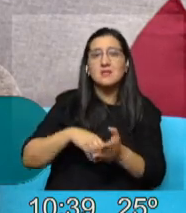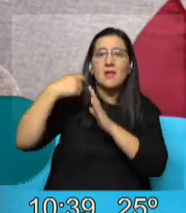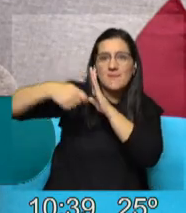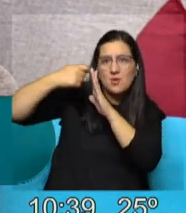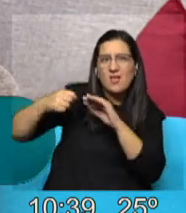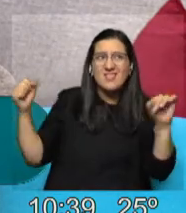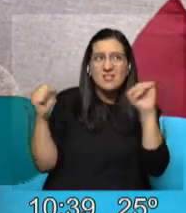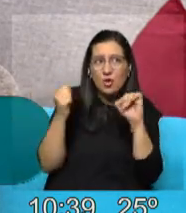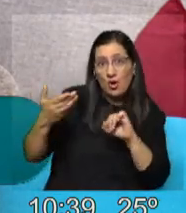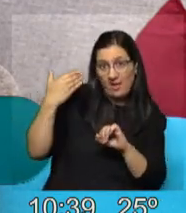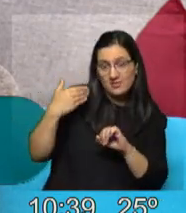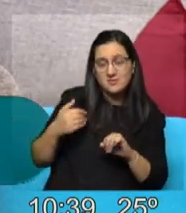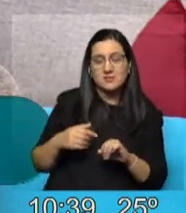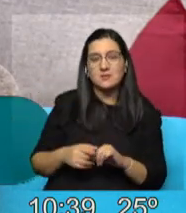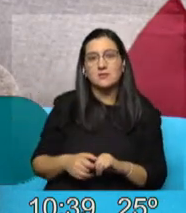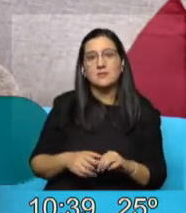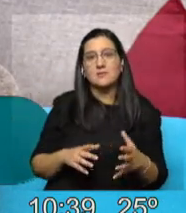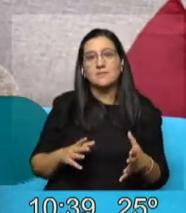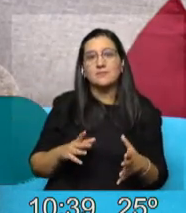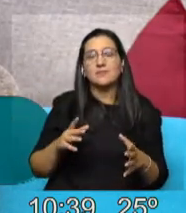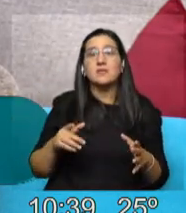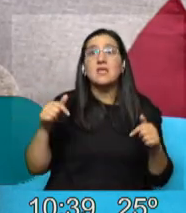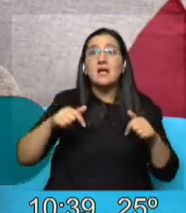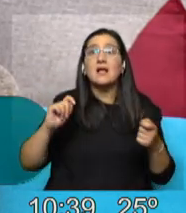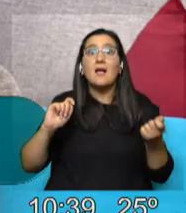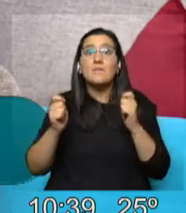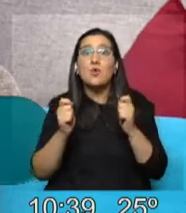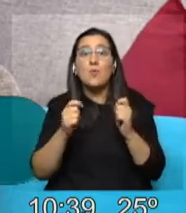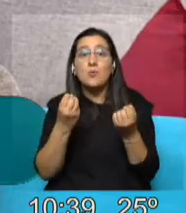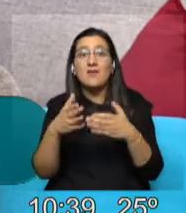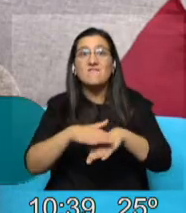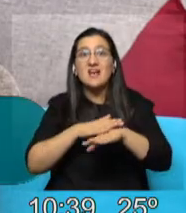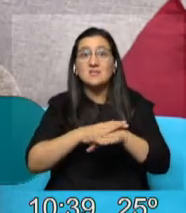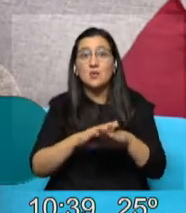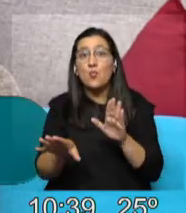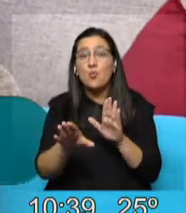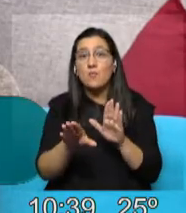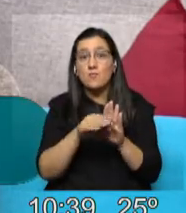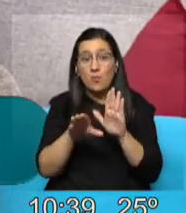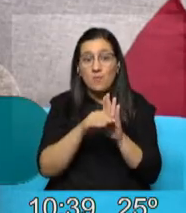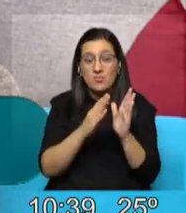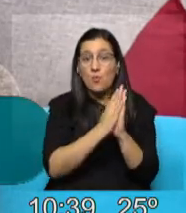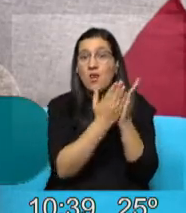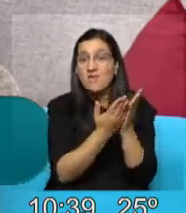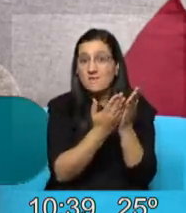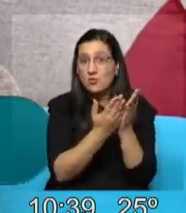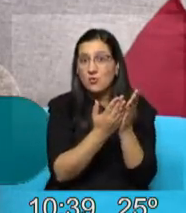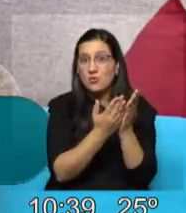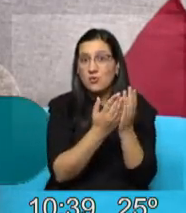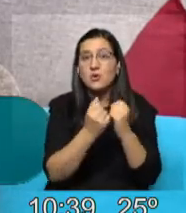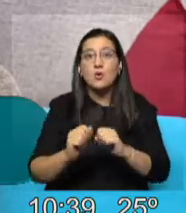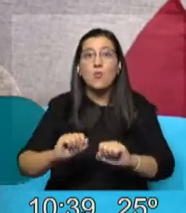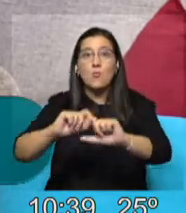de terror o con una tonalidad terror, y acá agarra un libro y una historia y lo lleva a la